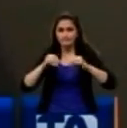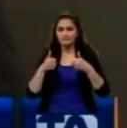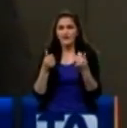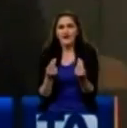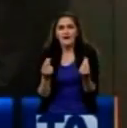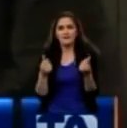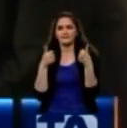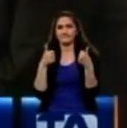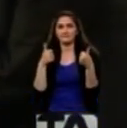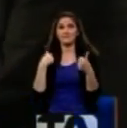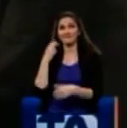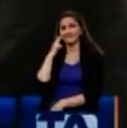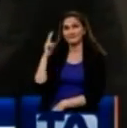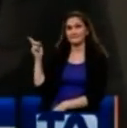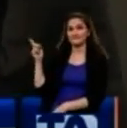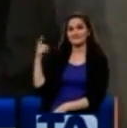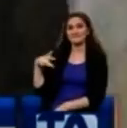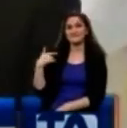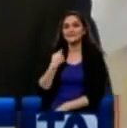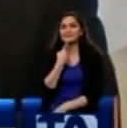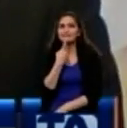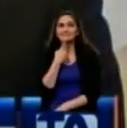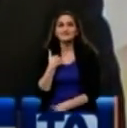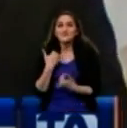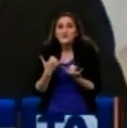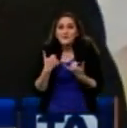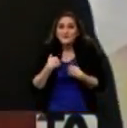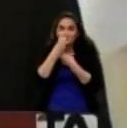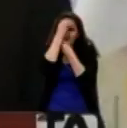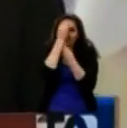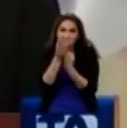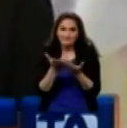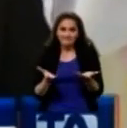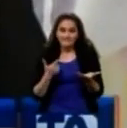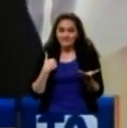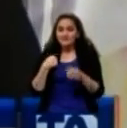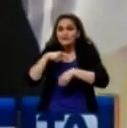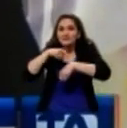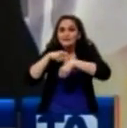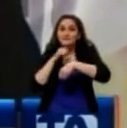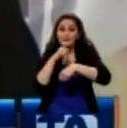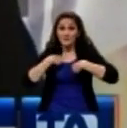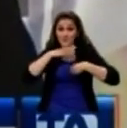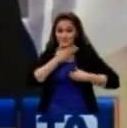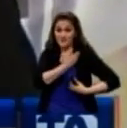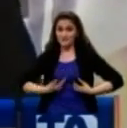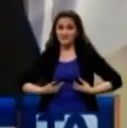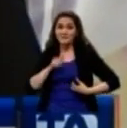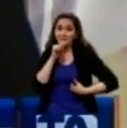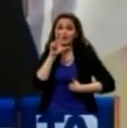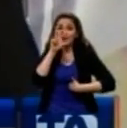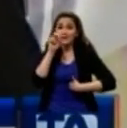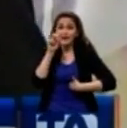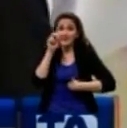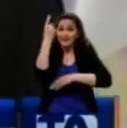en un emotivo acto con claros tintes de despedida el día de hoy solo nos quedan 30 días como presidente de la república